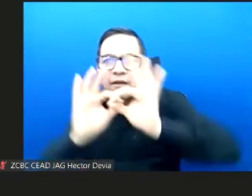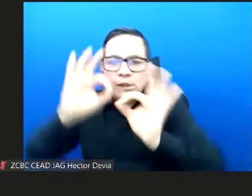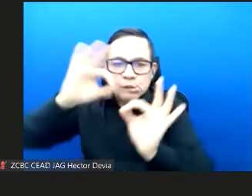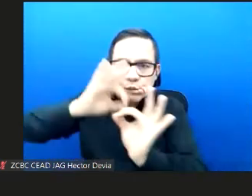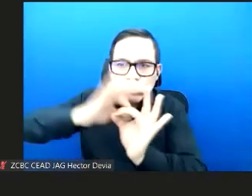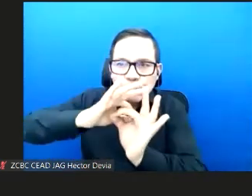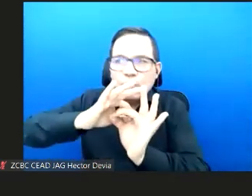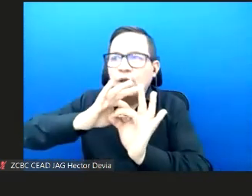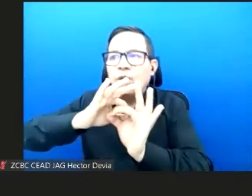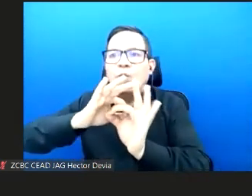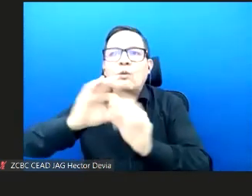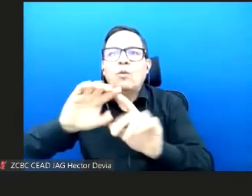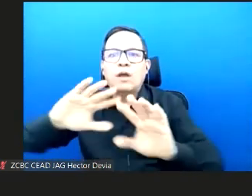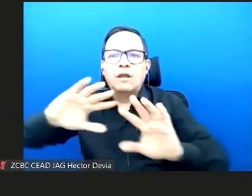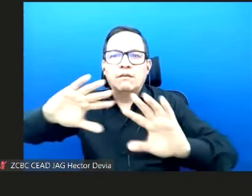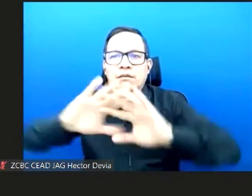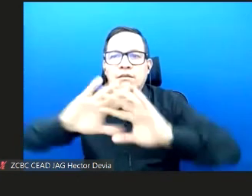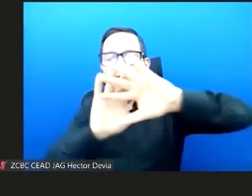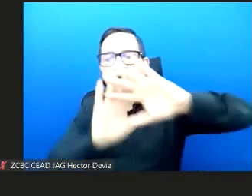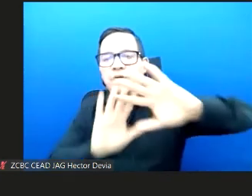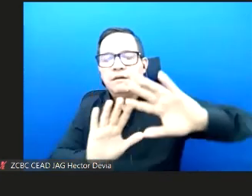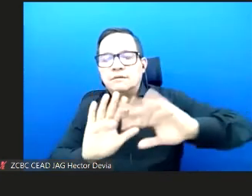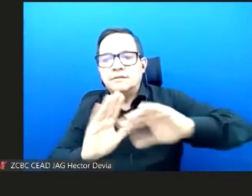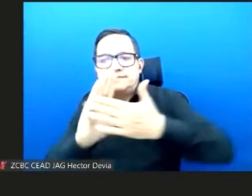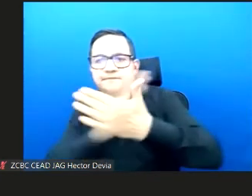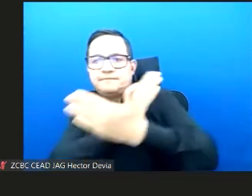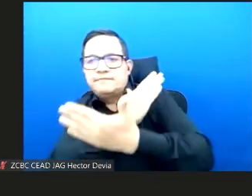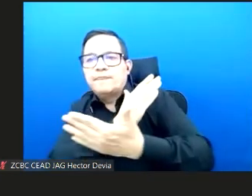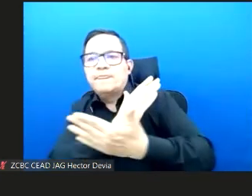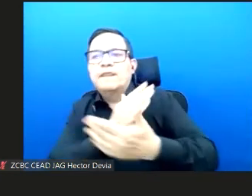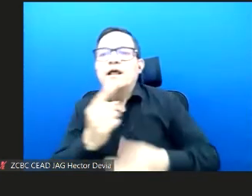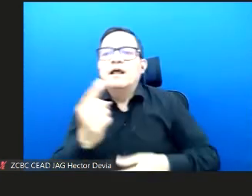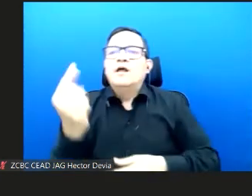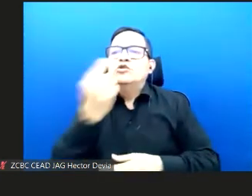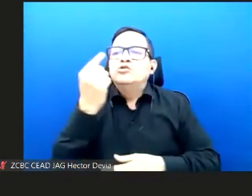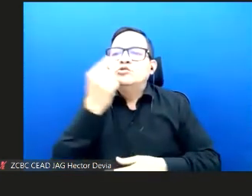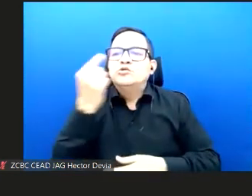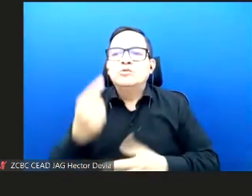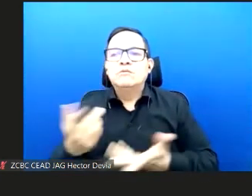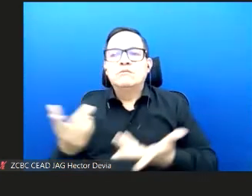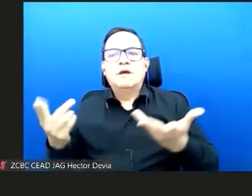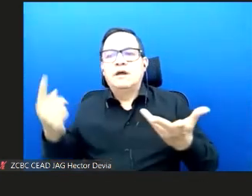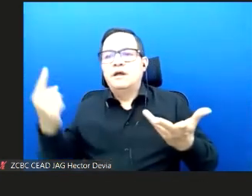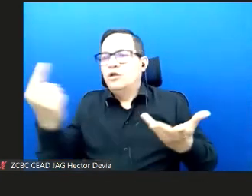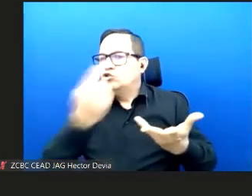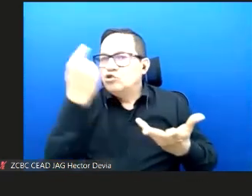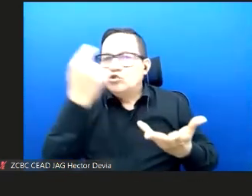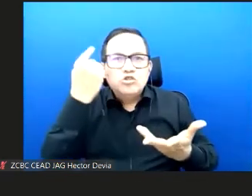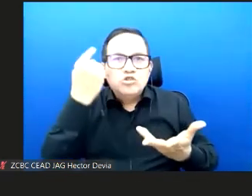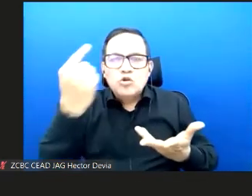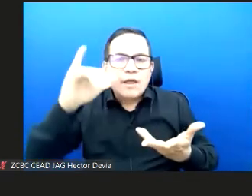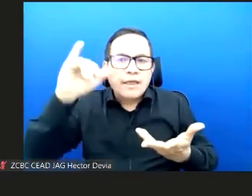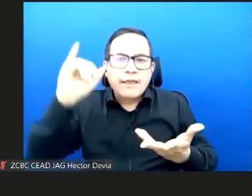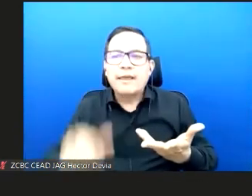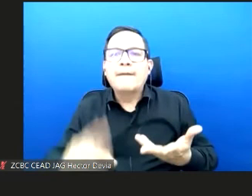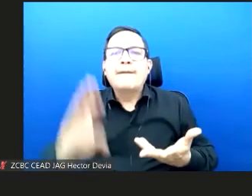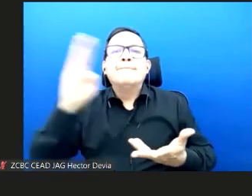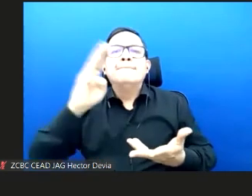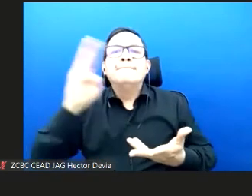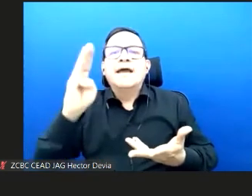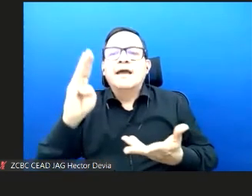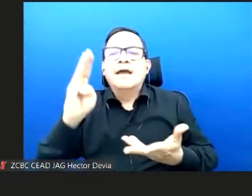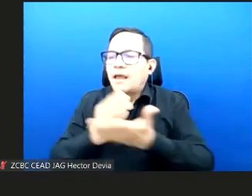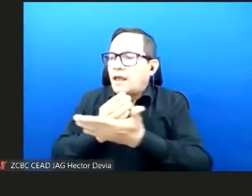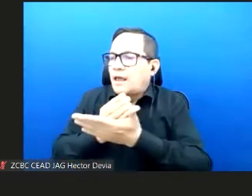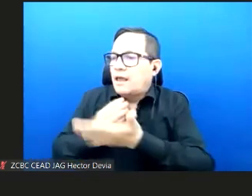comunes. Por lo tanto, aquí estaríamos representando únicamente al conjunto B sin tener en